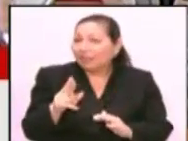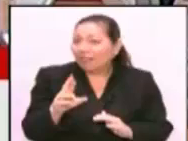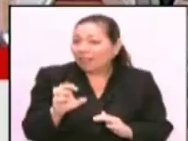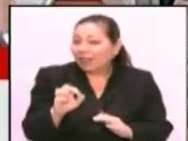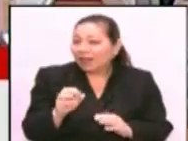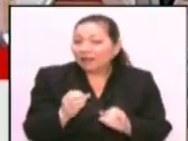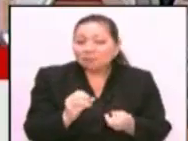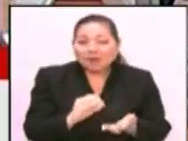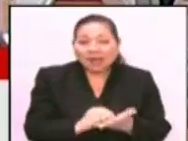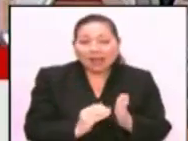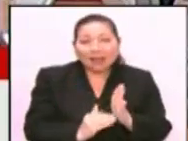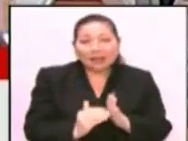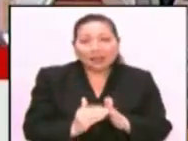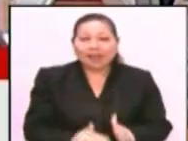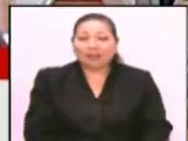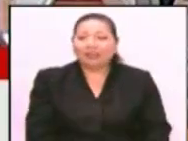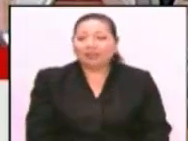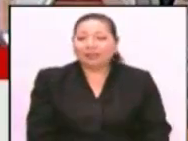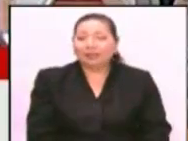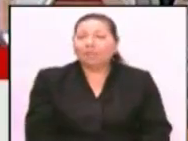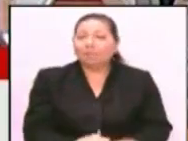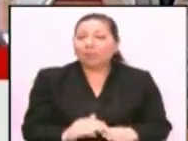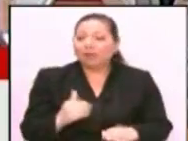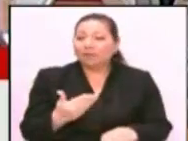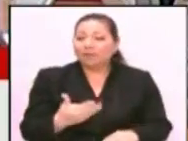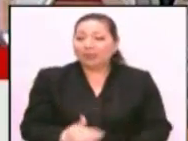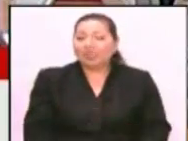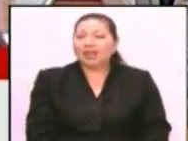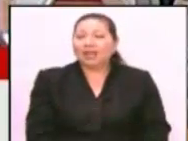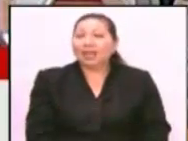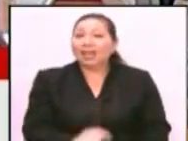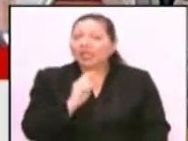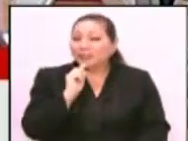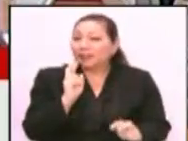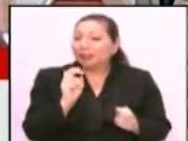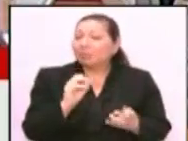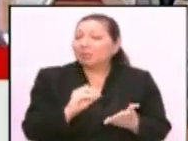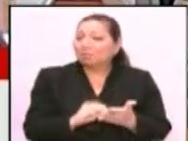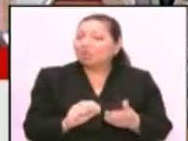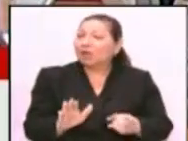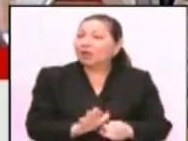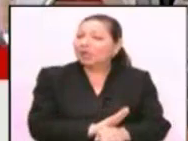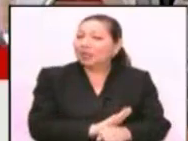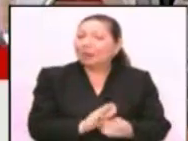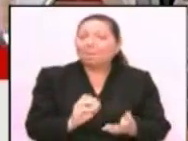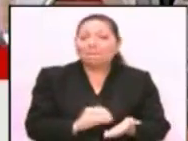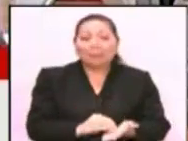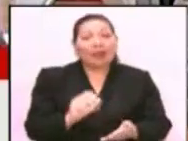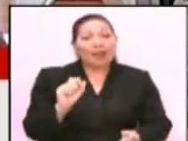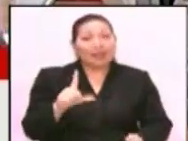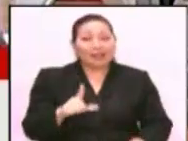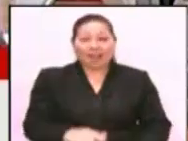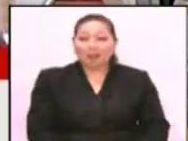son mucho más grandes, alquilar un hangar por fuera es un tema mucho más complejo, mucho más caro.